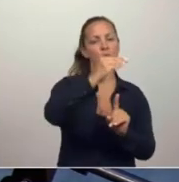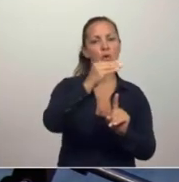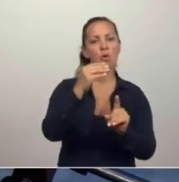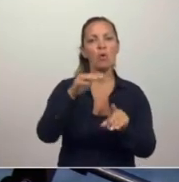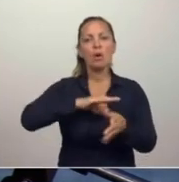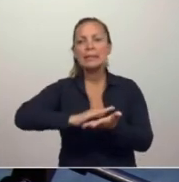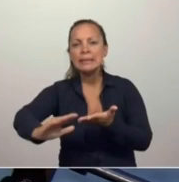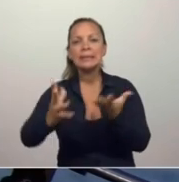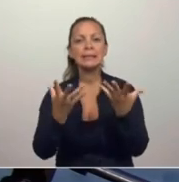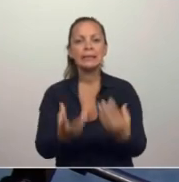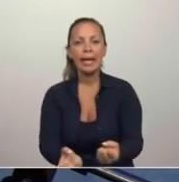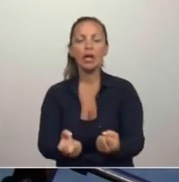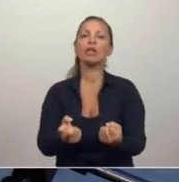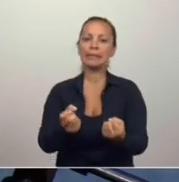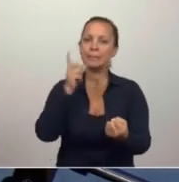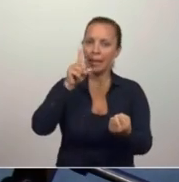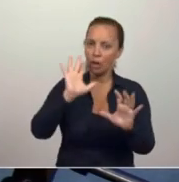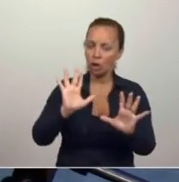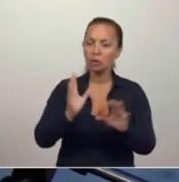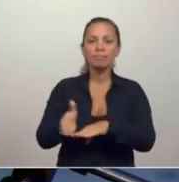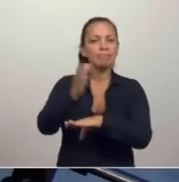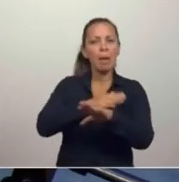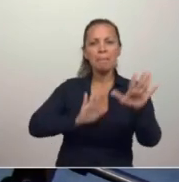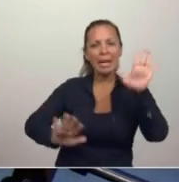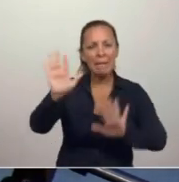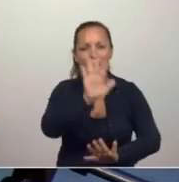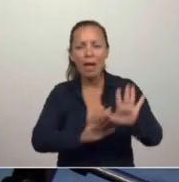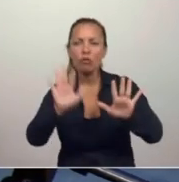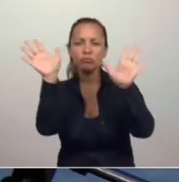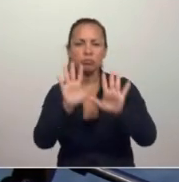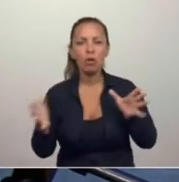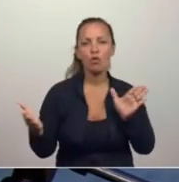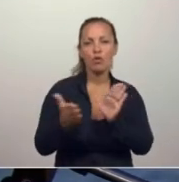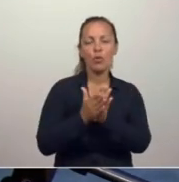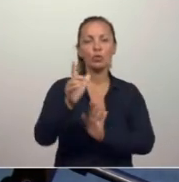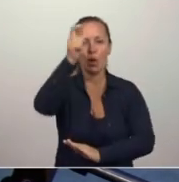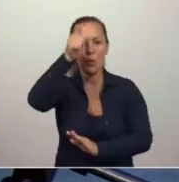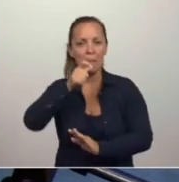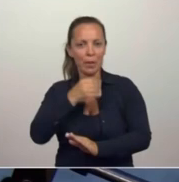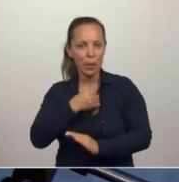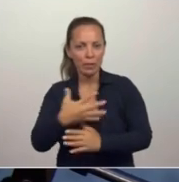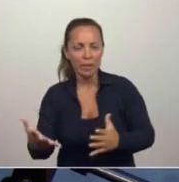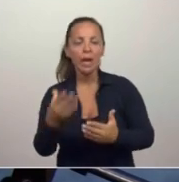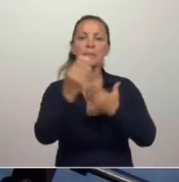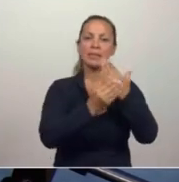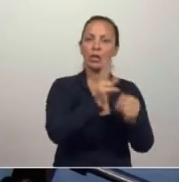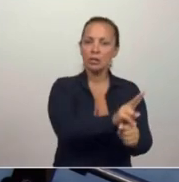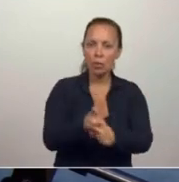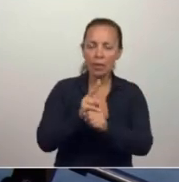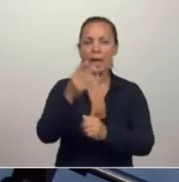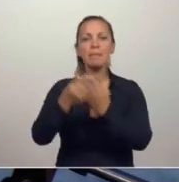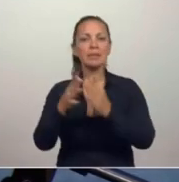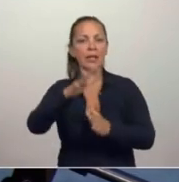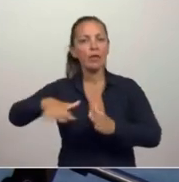corríamos riesgo en la provincia se preparó se equipó trabajamos juntos con los bomberos voluntarios Ministerio de seguridad Ministerio